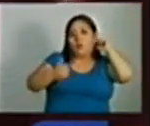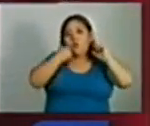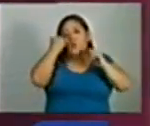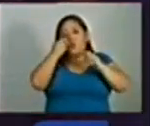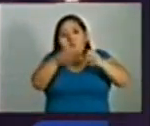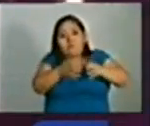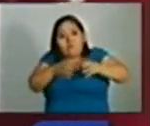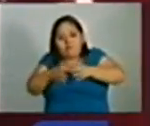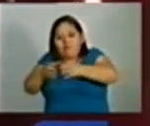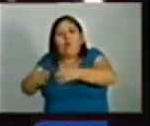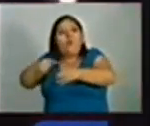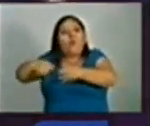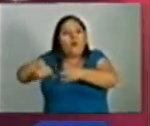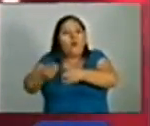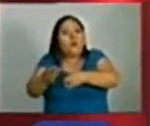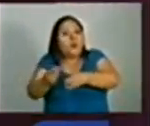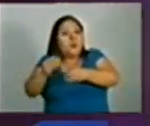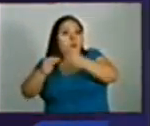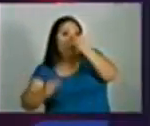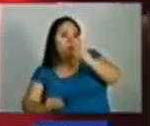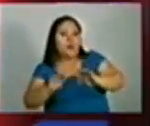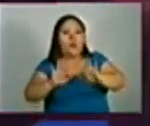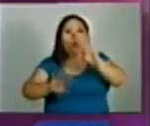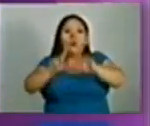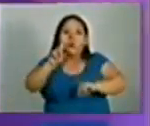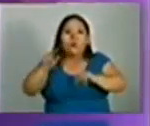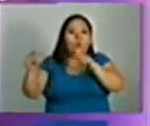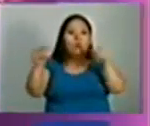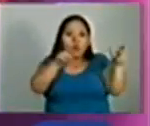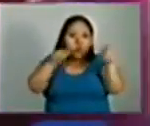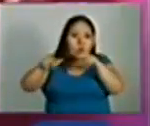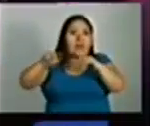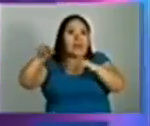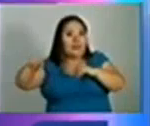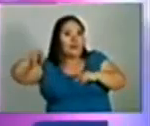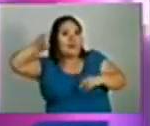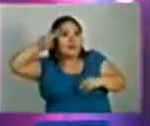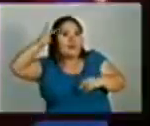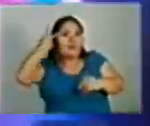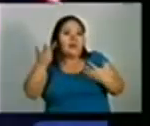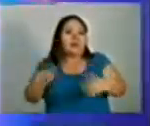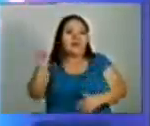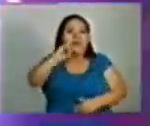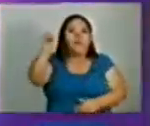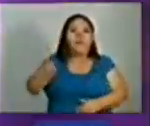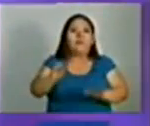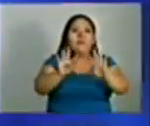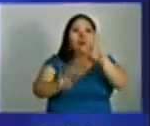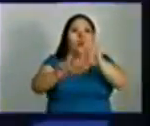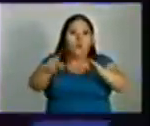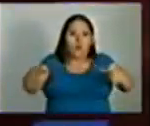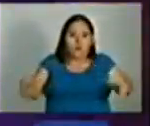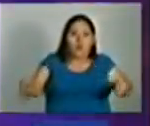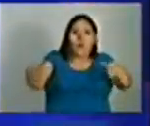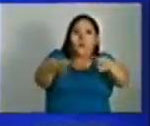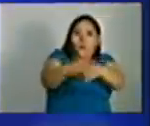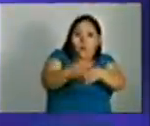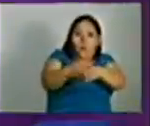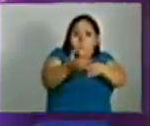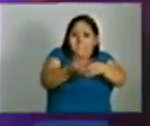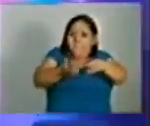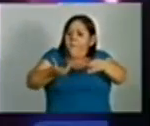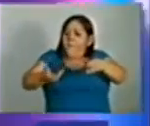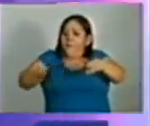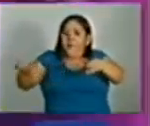migrantes está conformado por menores de 11 años. Esto representa hasta el 91% de ese sector